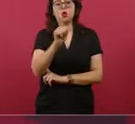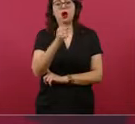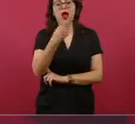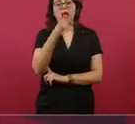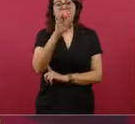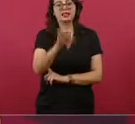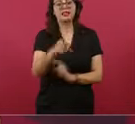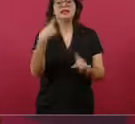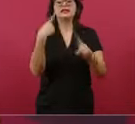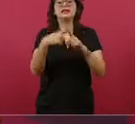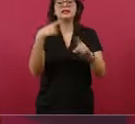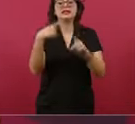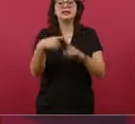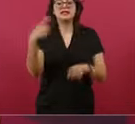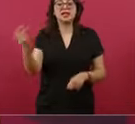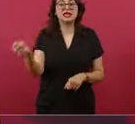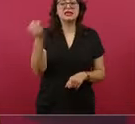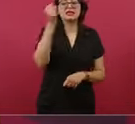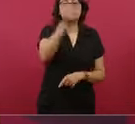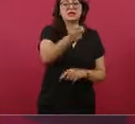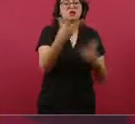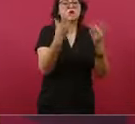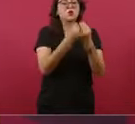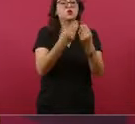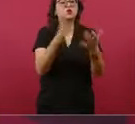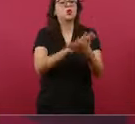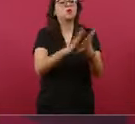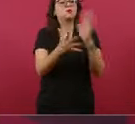Y recibía las órdenes del Bester Gordillo. El